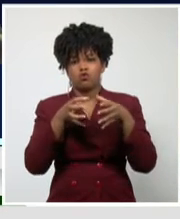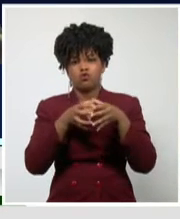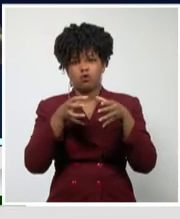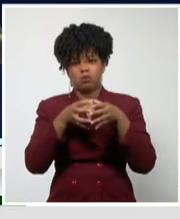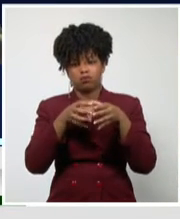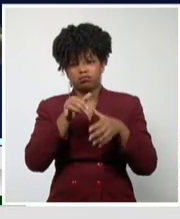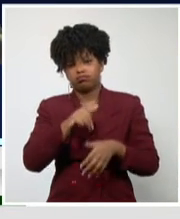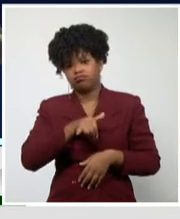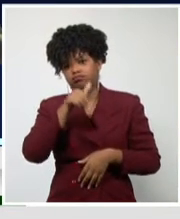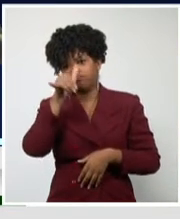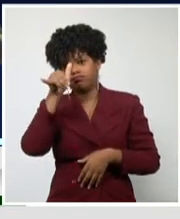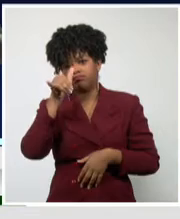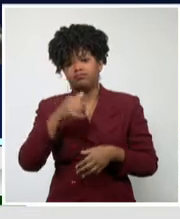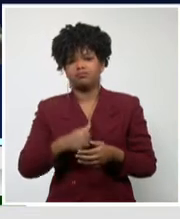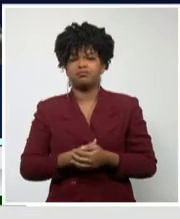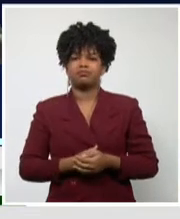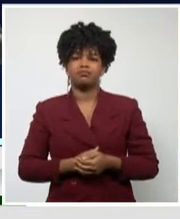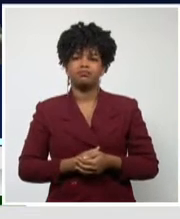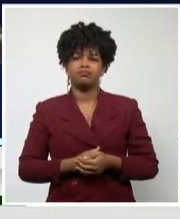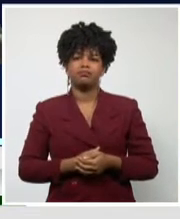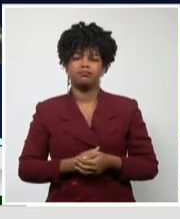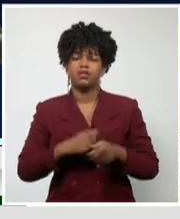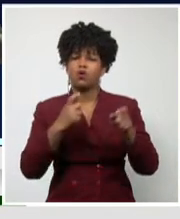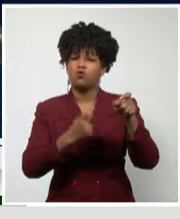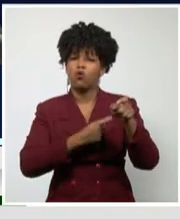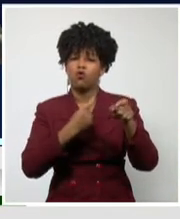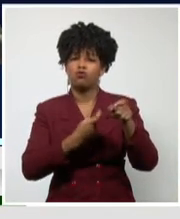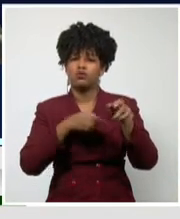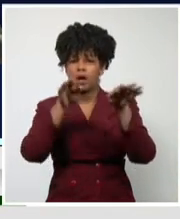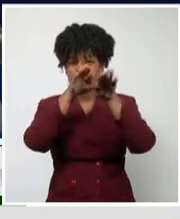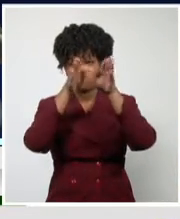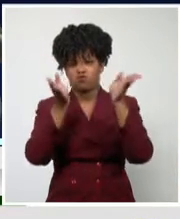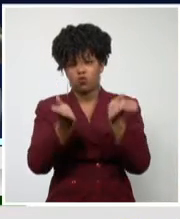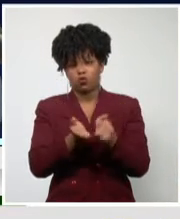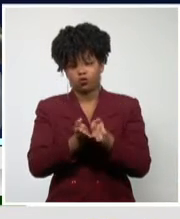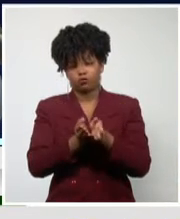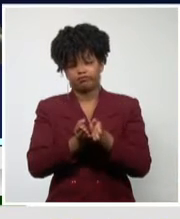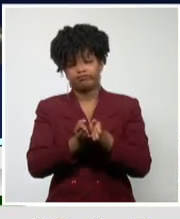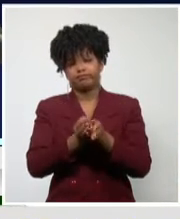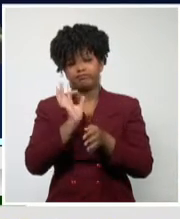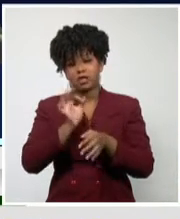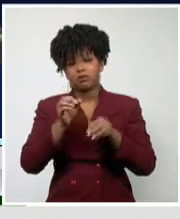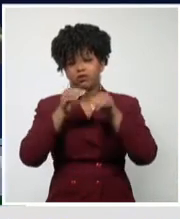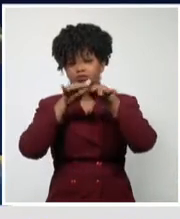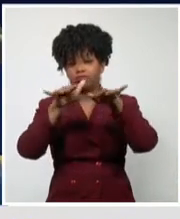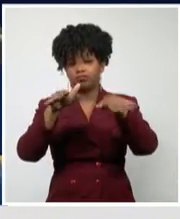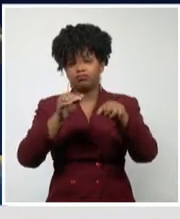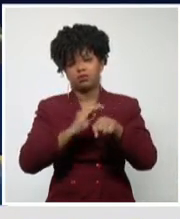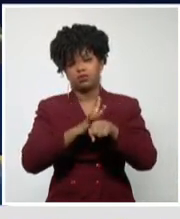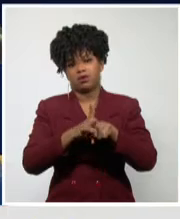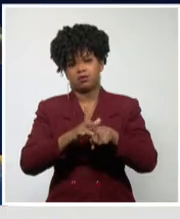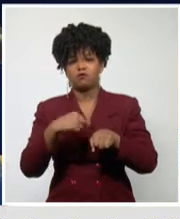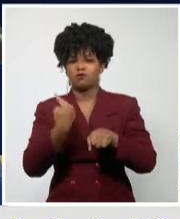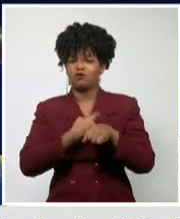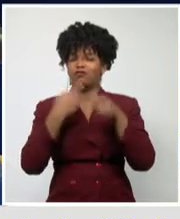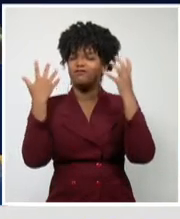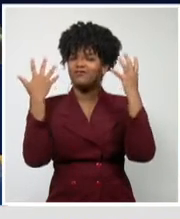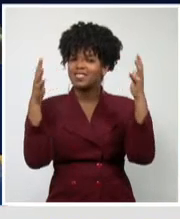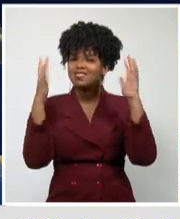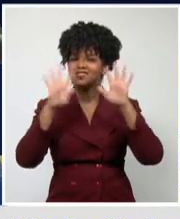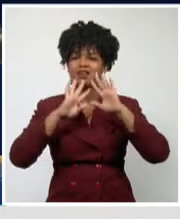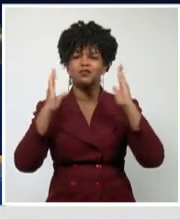contingente Henry Reef en la lucha actual contra la pandemia. Nuestras felicitaciones a todas las